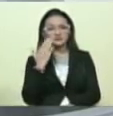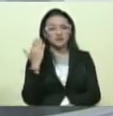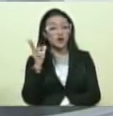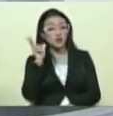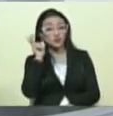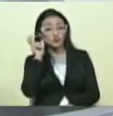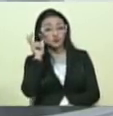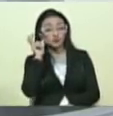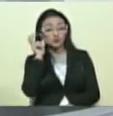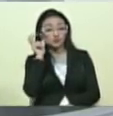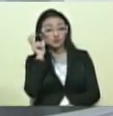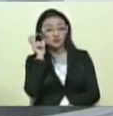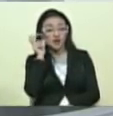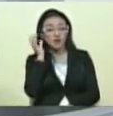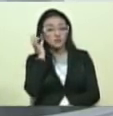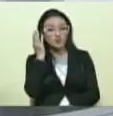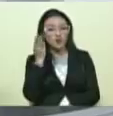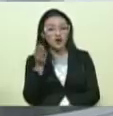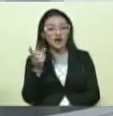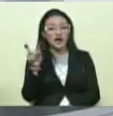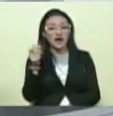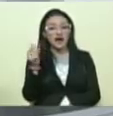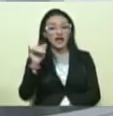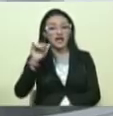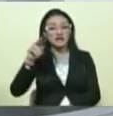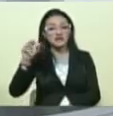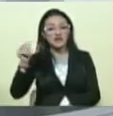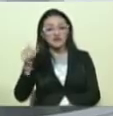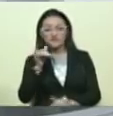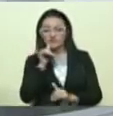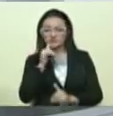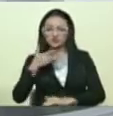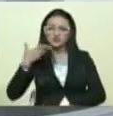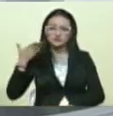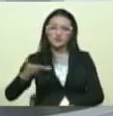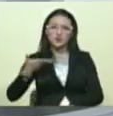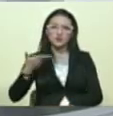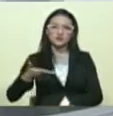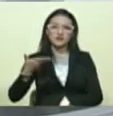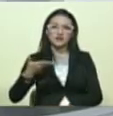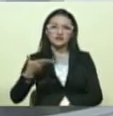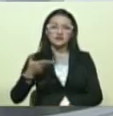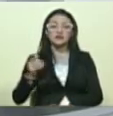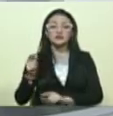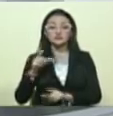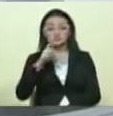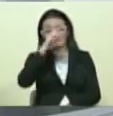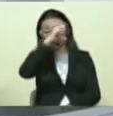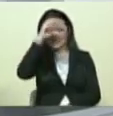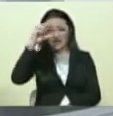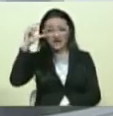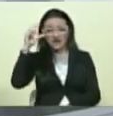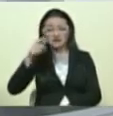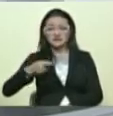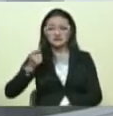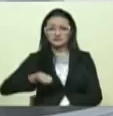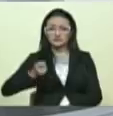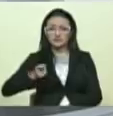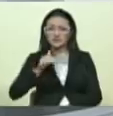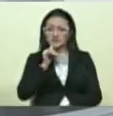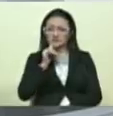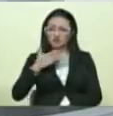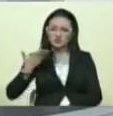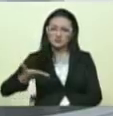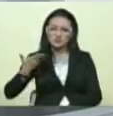a la compañera Graya Casella, que ofrece directamente el fiscal general de la República importante información acerca de